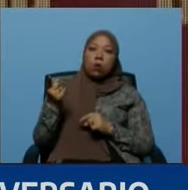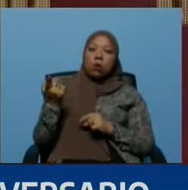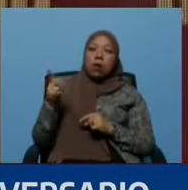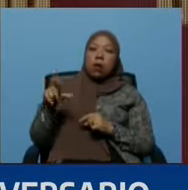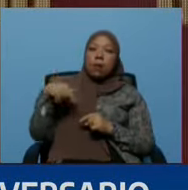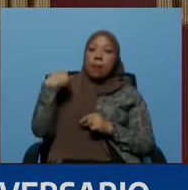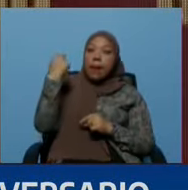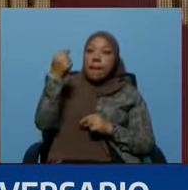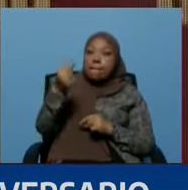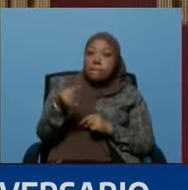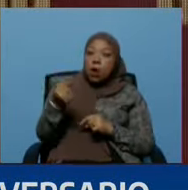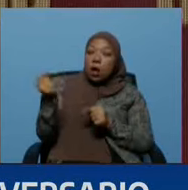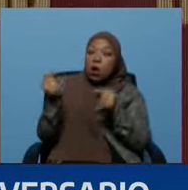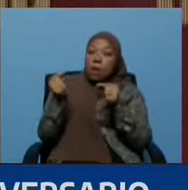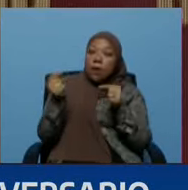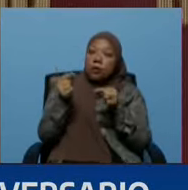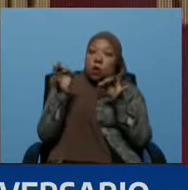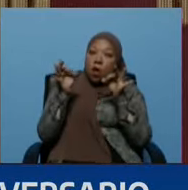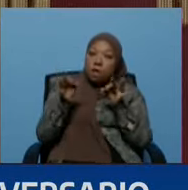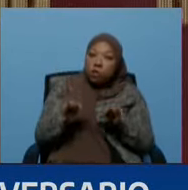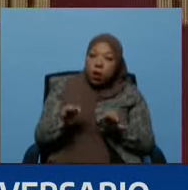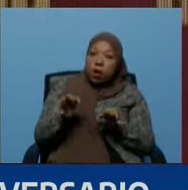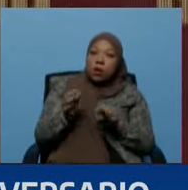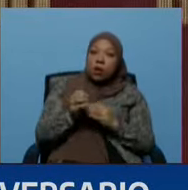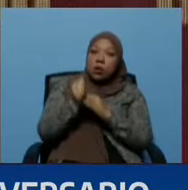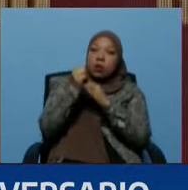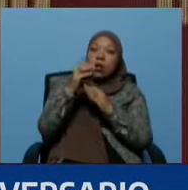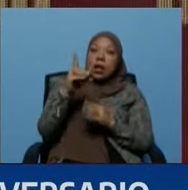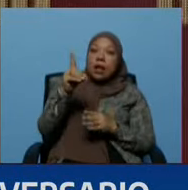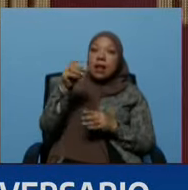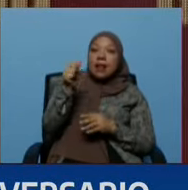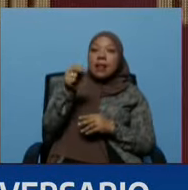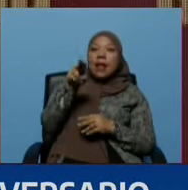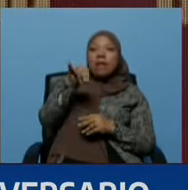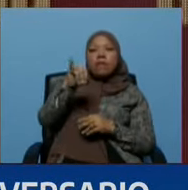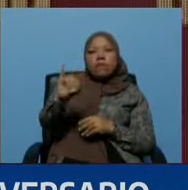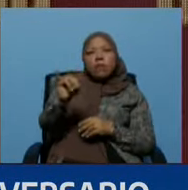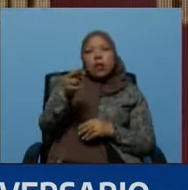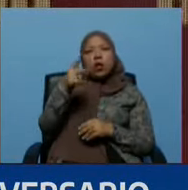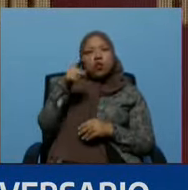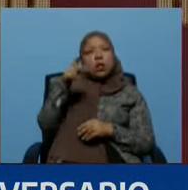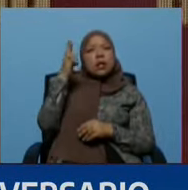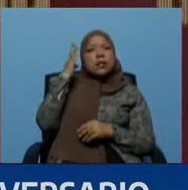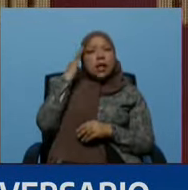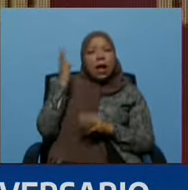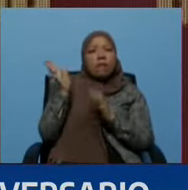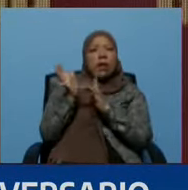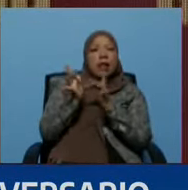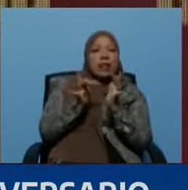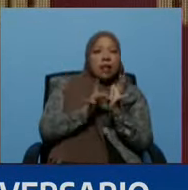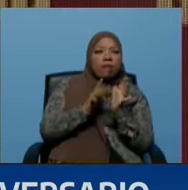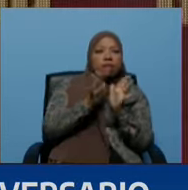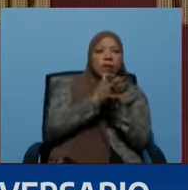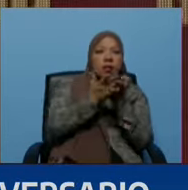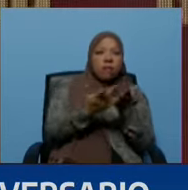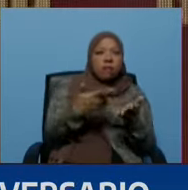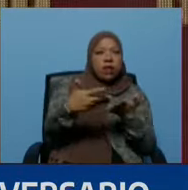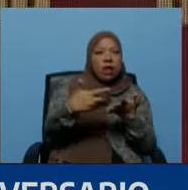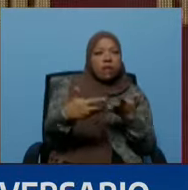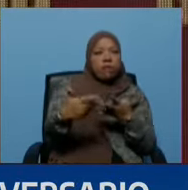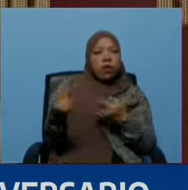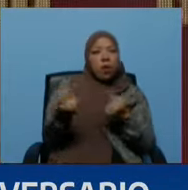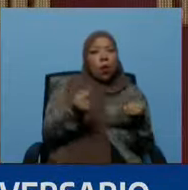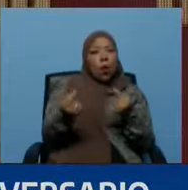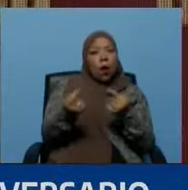Después le hablé de la fuerza de David, que sí está en el Antiguo Testamento. Ustedes lo conocen, todos lo conocemos. Somos